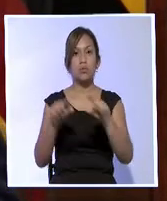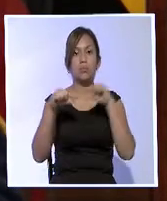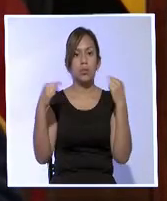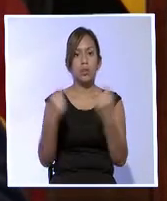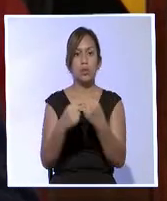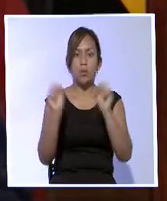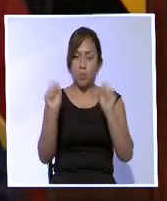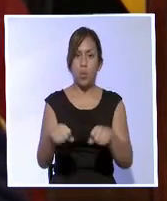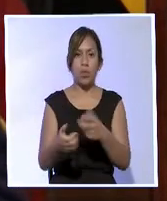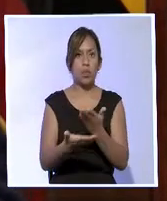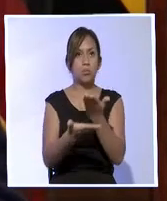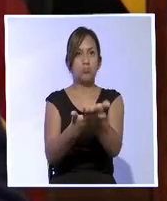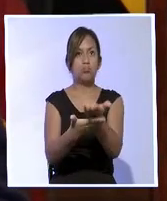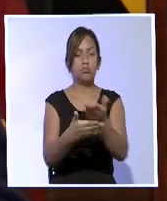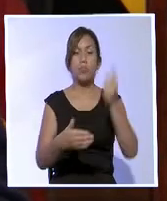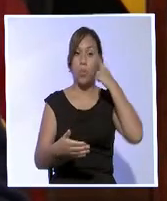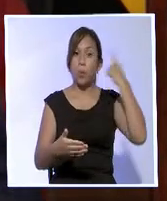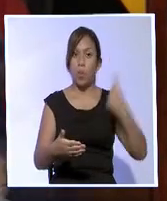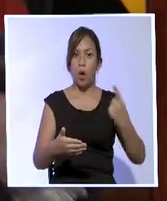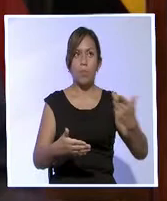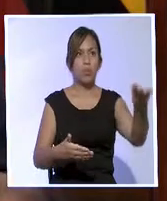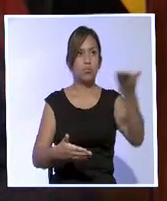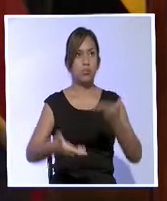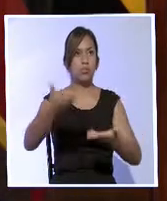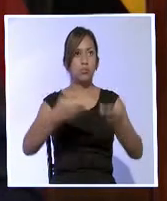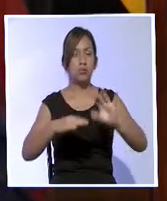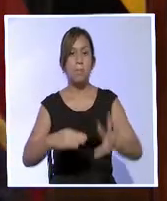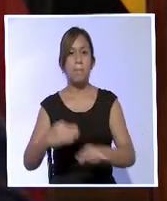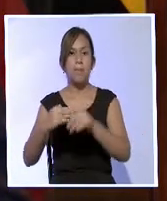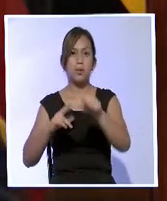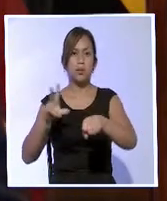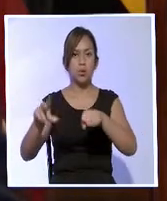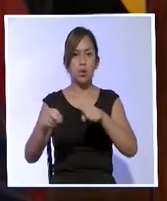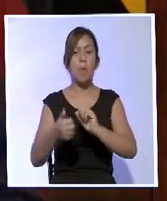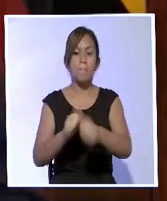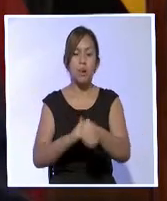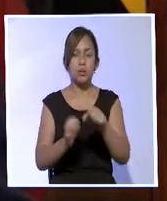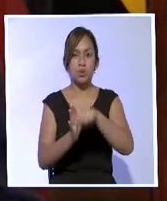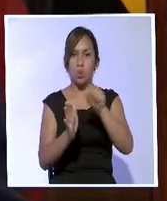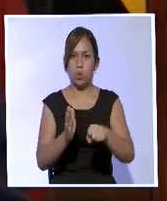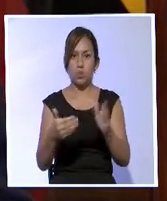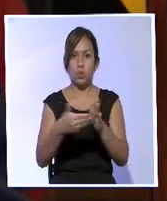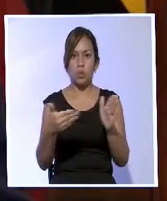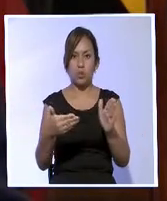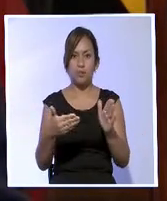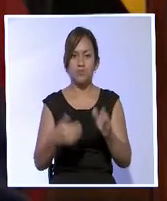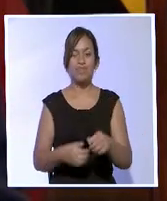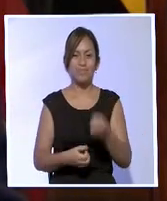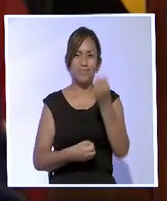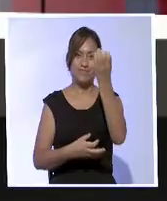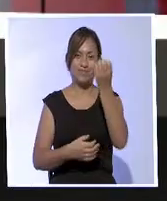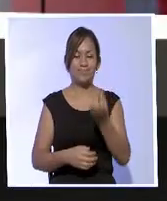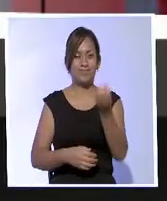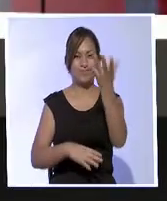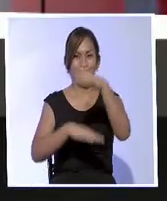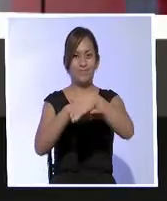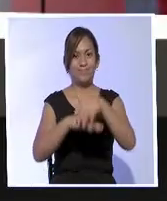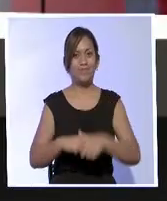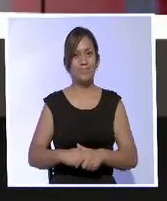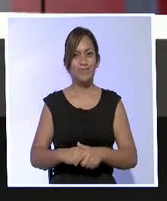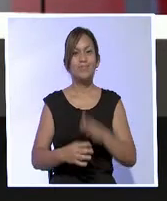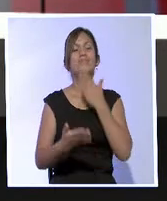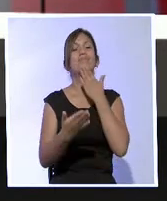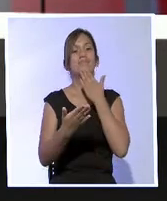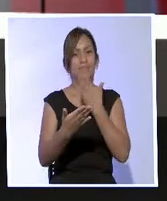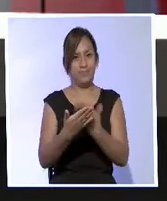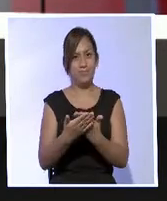pueda presentar la documentación correspondiente y se dé paso a este juicio político hasta que la información buenas tardes gracias